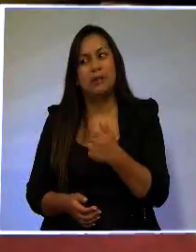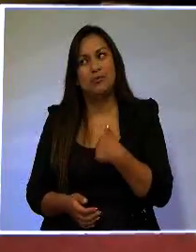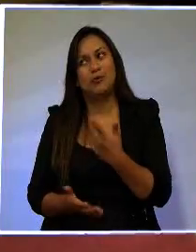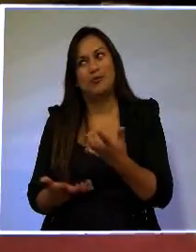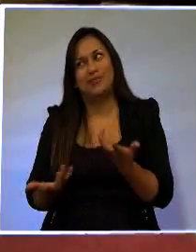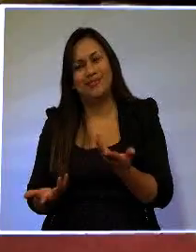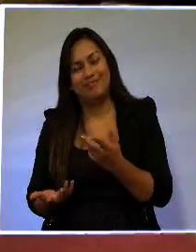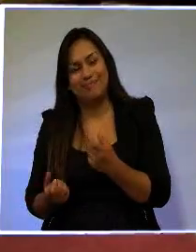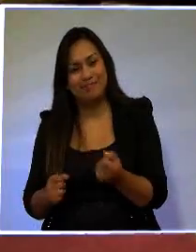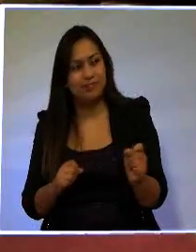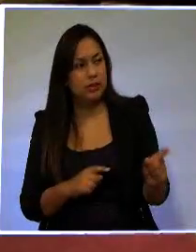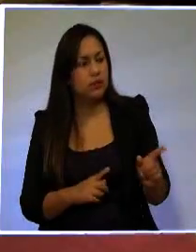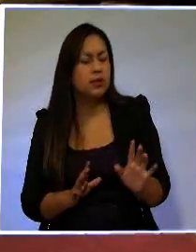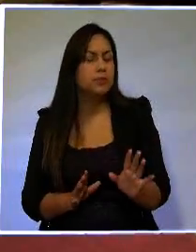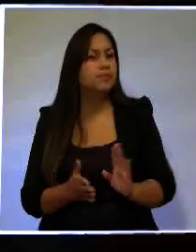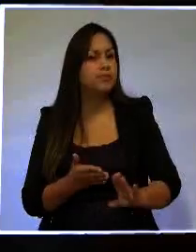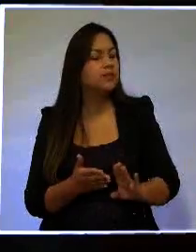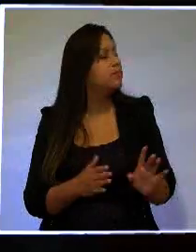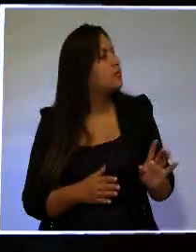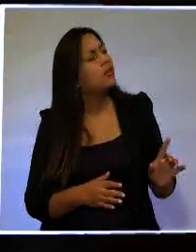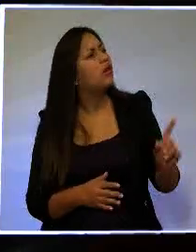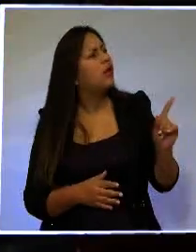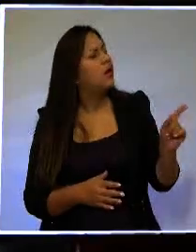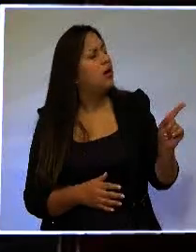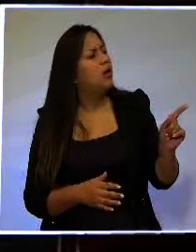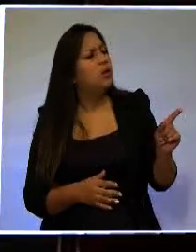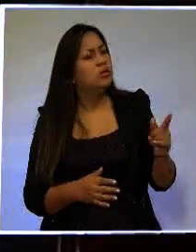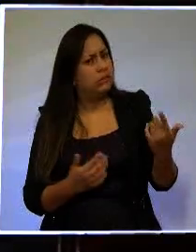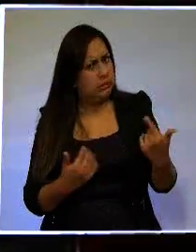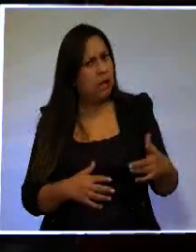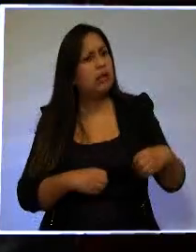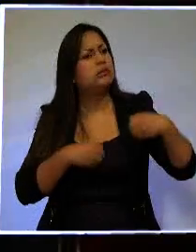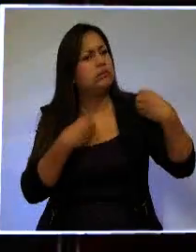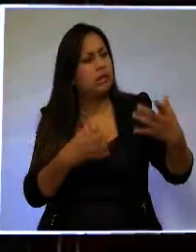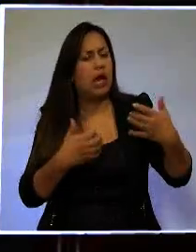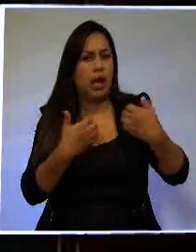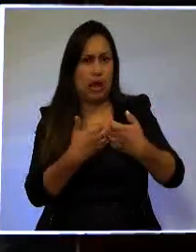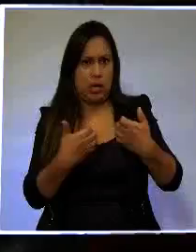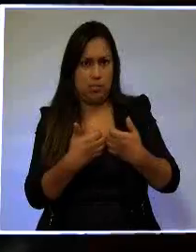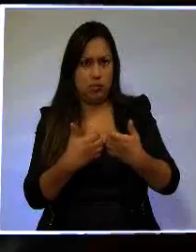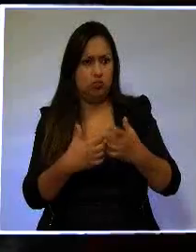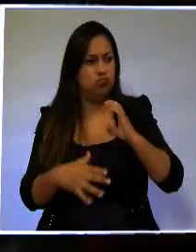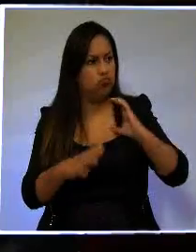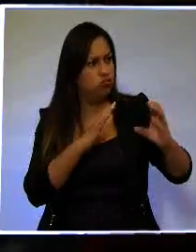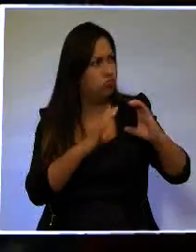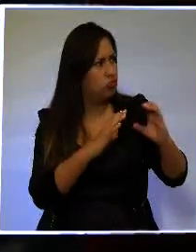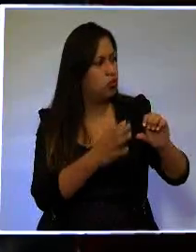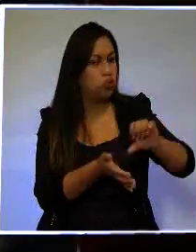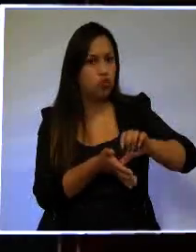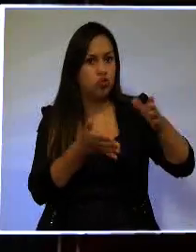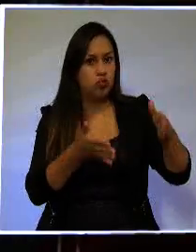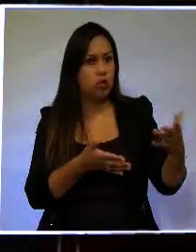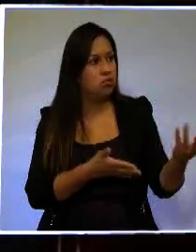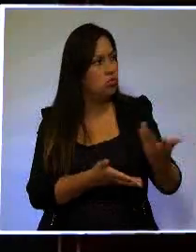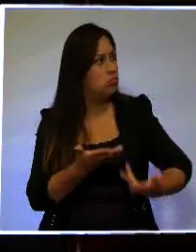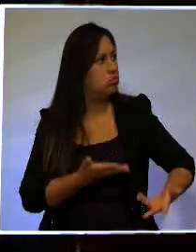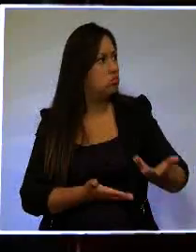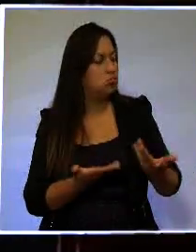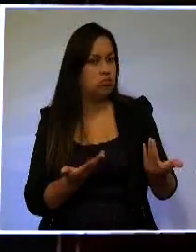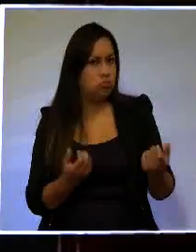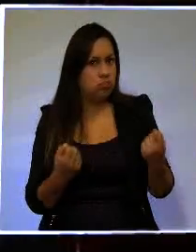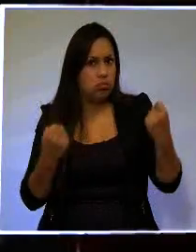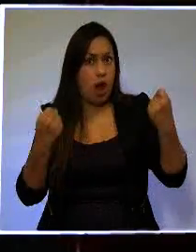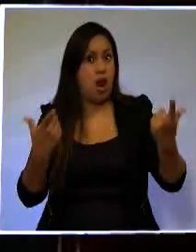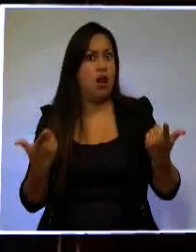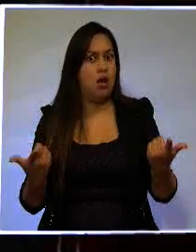Cómo se debe preparar en la presentación a hablábamos de que se entregaron ya equipos de comunicación para que la ciudadanía que está en sus alrededores estén alertas sepan